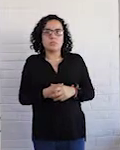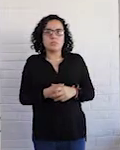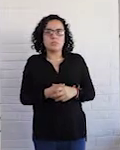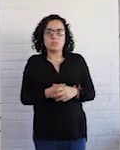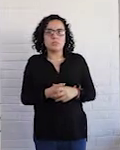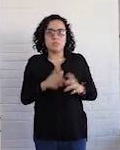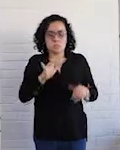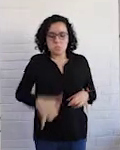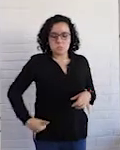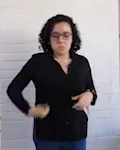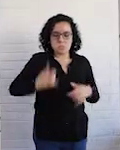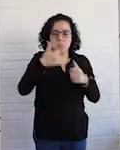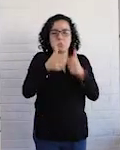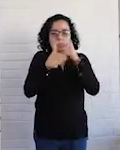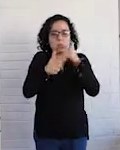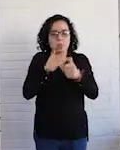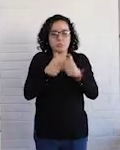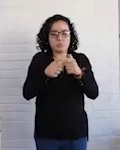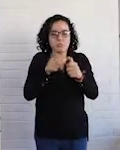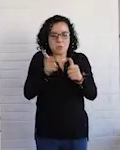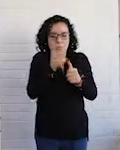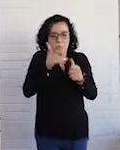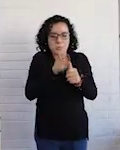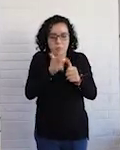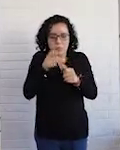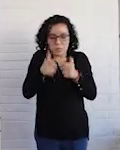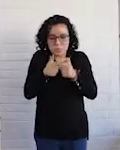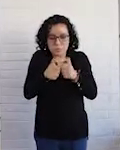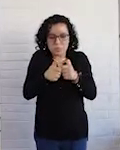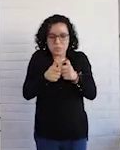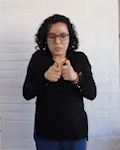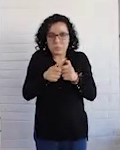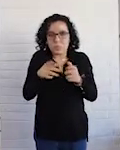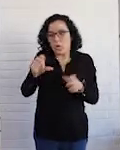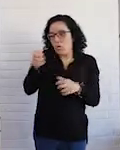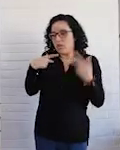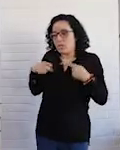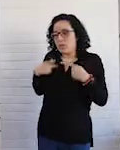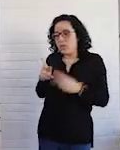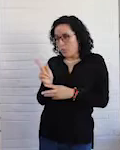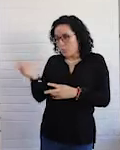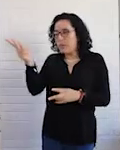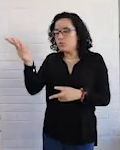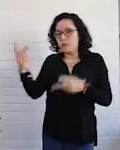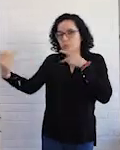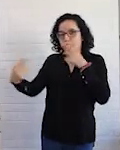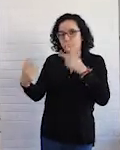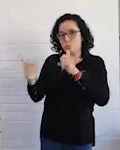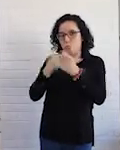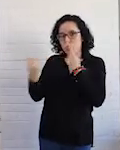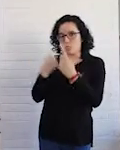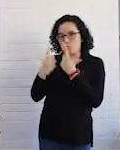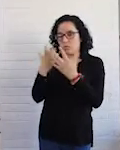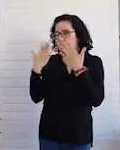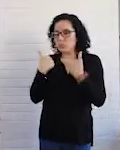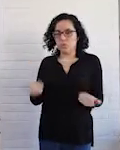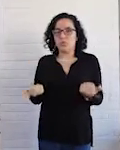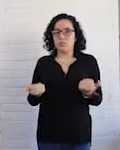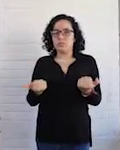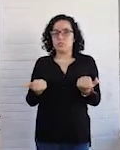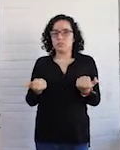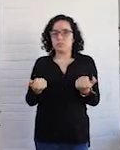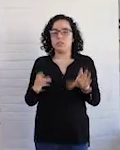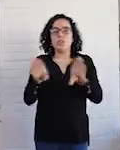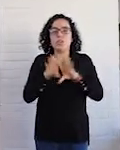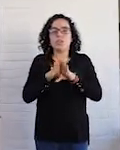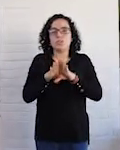teléfono. Dices, no, hay cosas que no le puedes preguntar al teléfono, man. ¿Sí? Pero están en ese proceso. Son